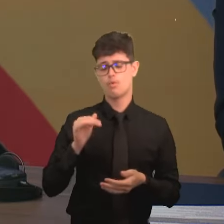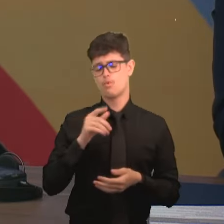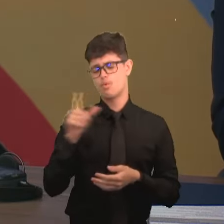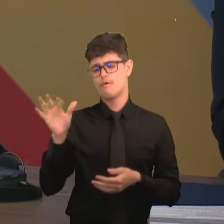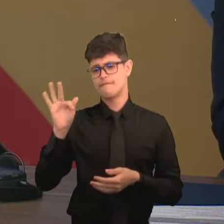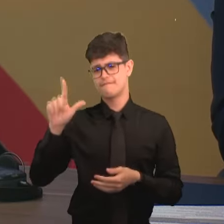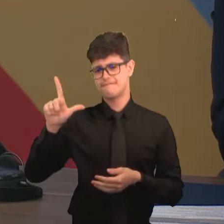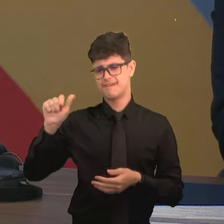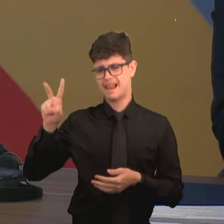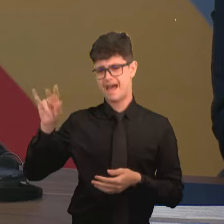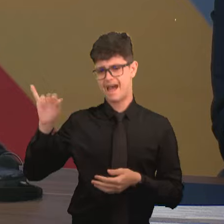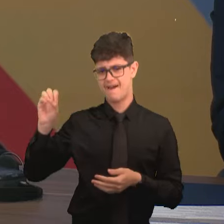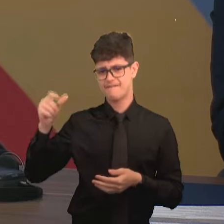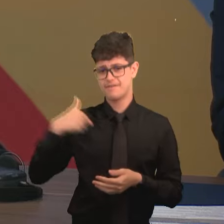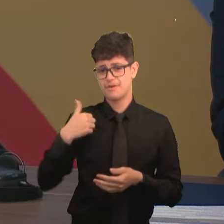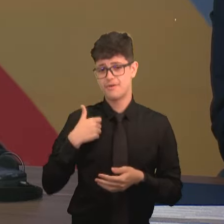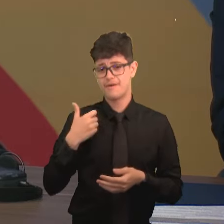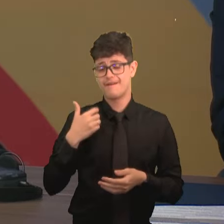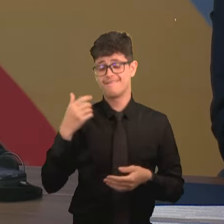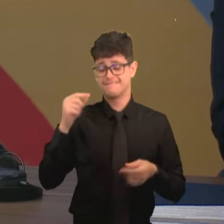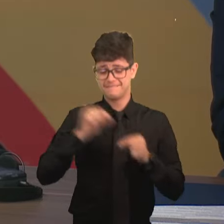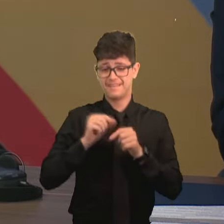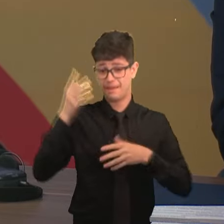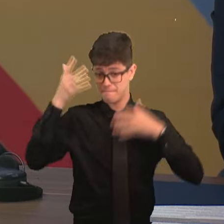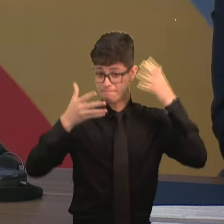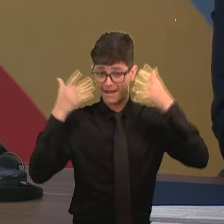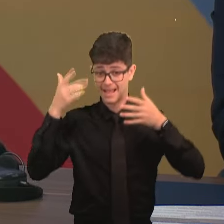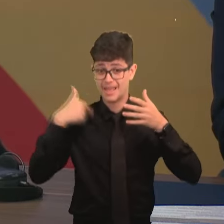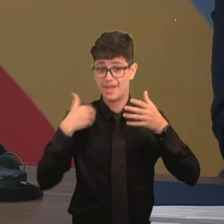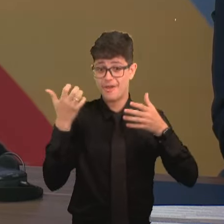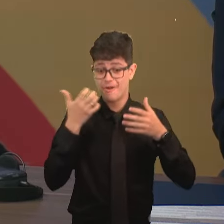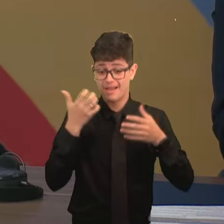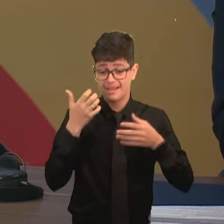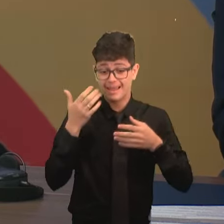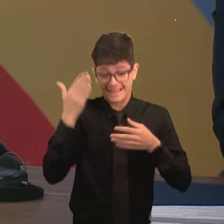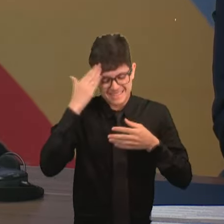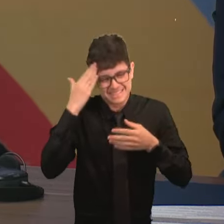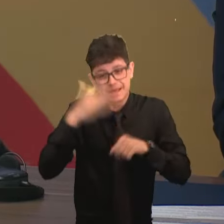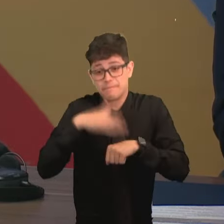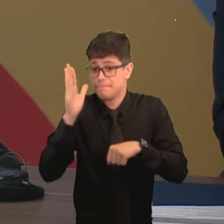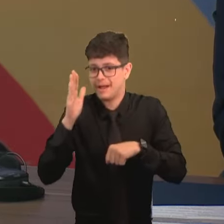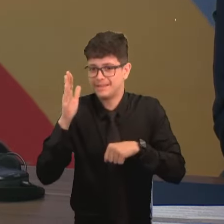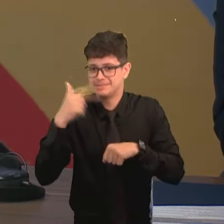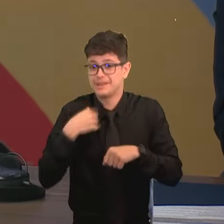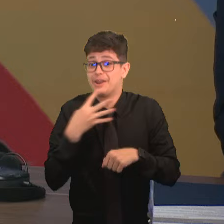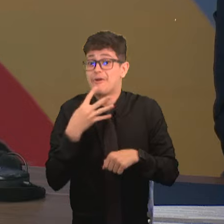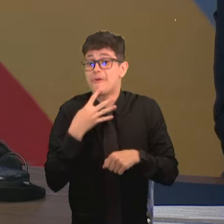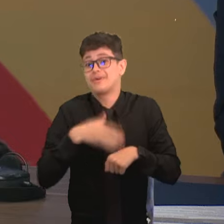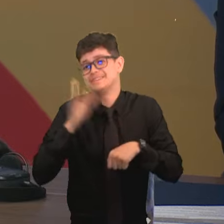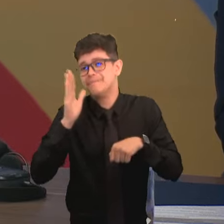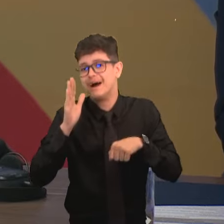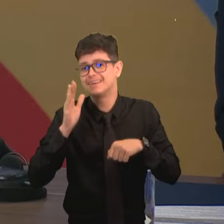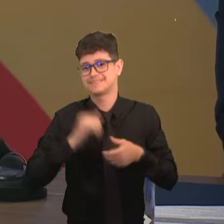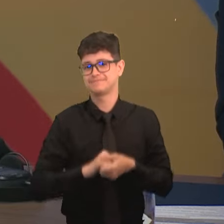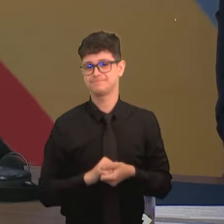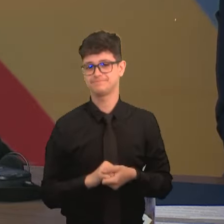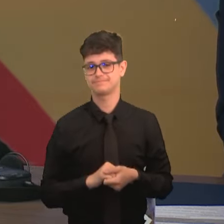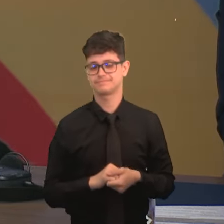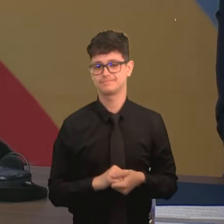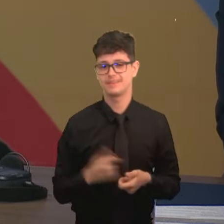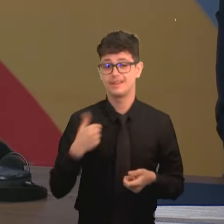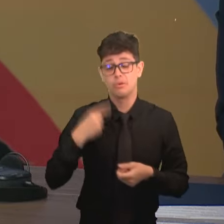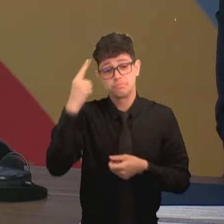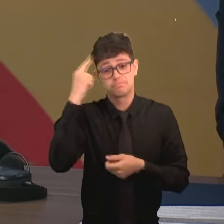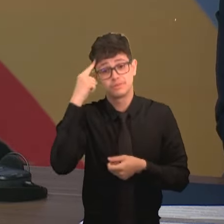profesor, que hizo una excelente ponencia, y espero poder pensar más al respecto de sus palabras. Espero no perderme en